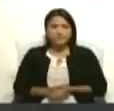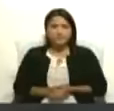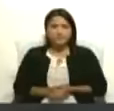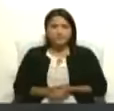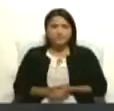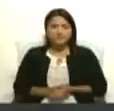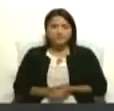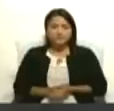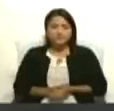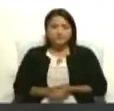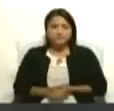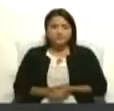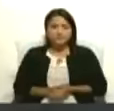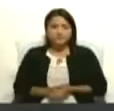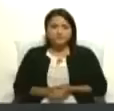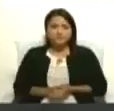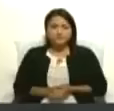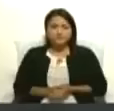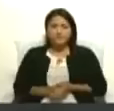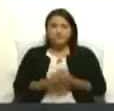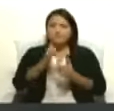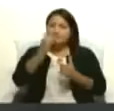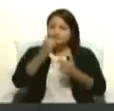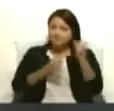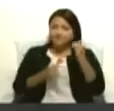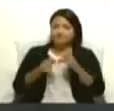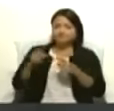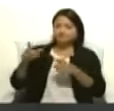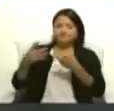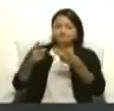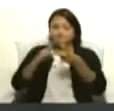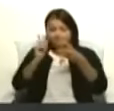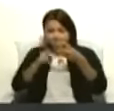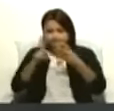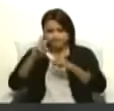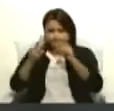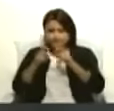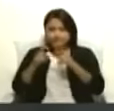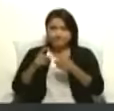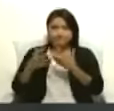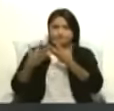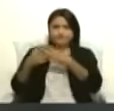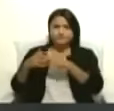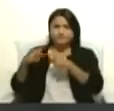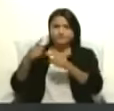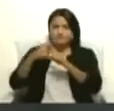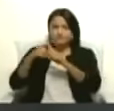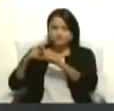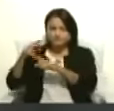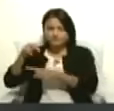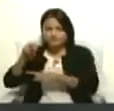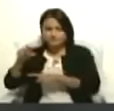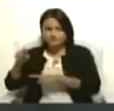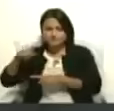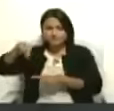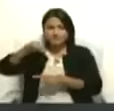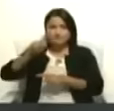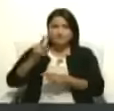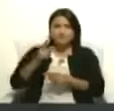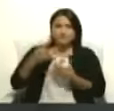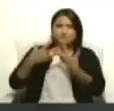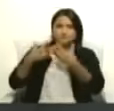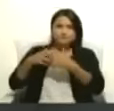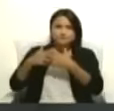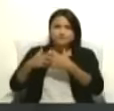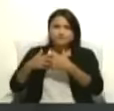periodo Y por último la exon mó en la cop 28 alto ejecutivo dijo que ellos no estaban detrás del